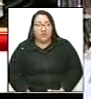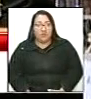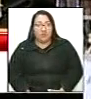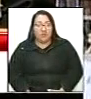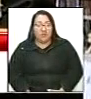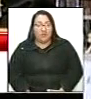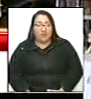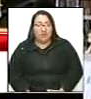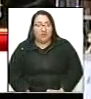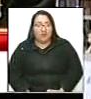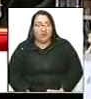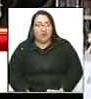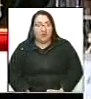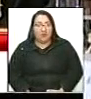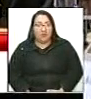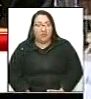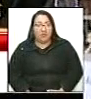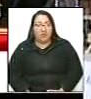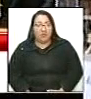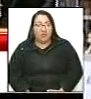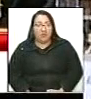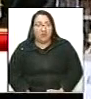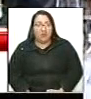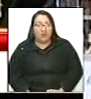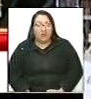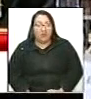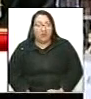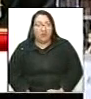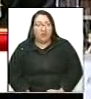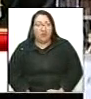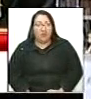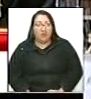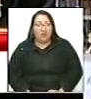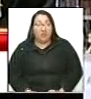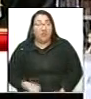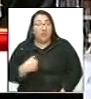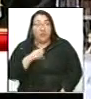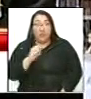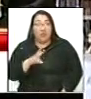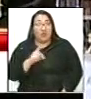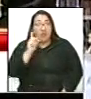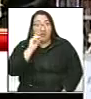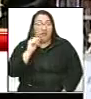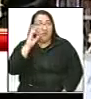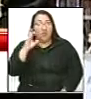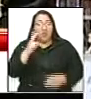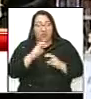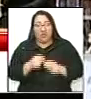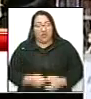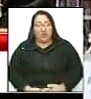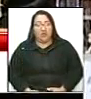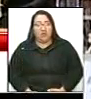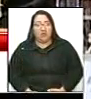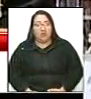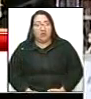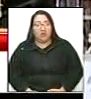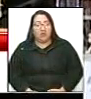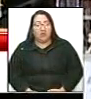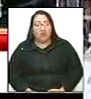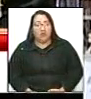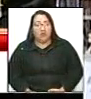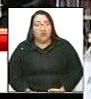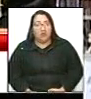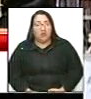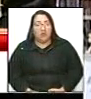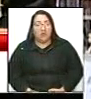si nosotros decimos que la mentira no es una falta, etcétera, etcétera, va a condicionar futuras investigaciones. Por lo tanto, creo yo que en